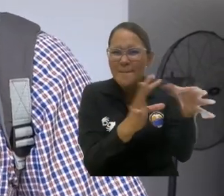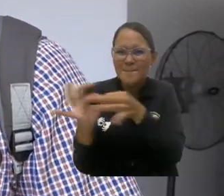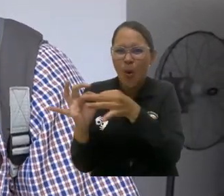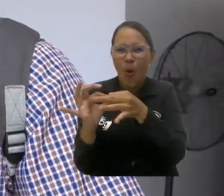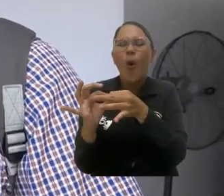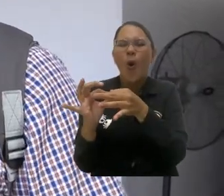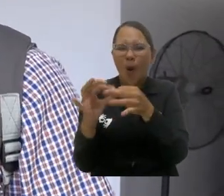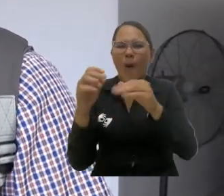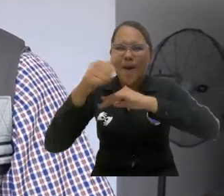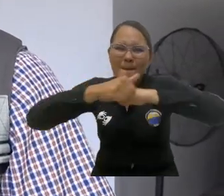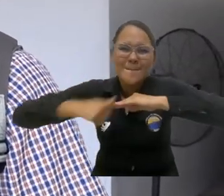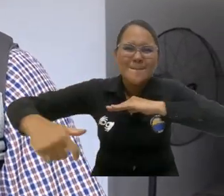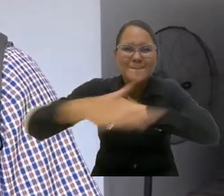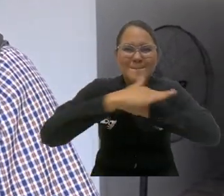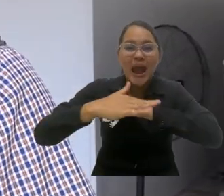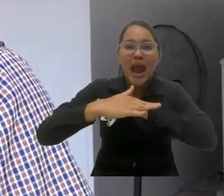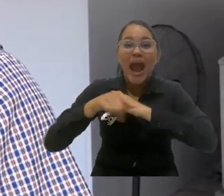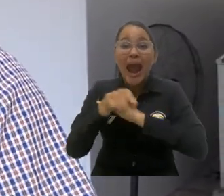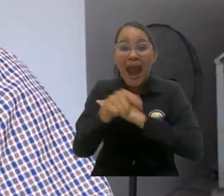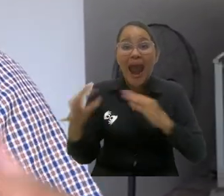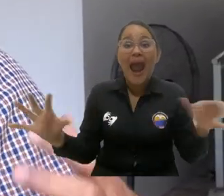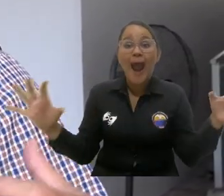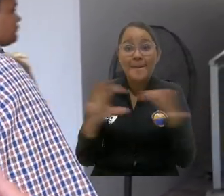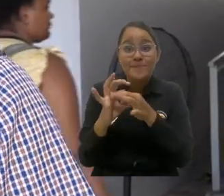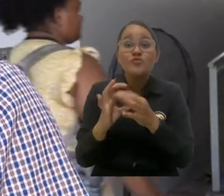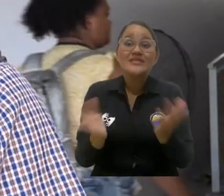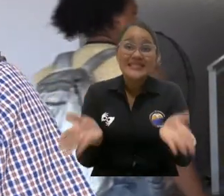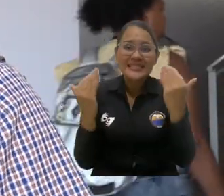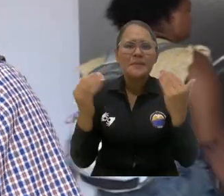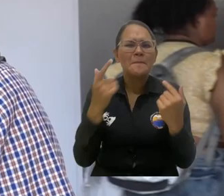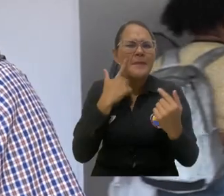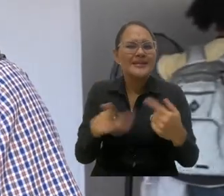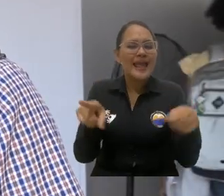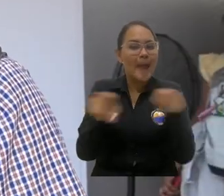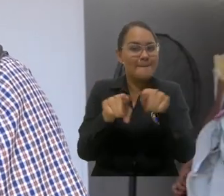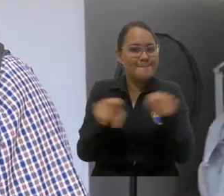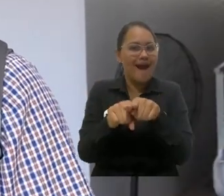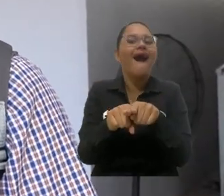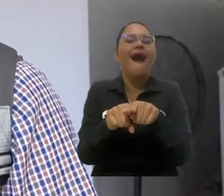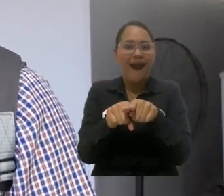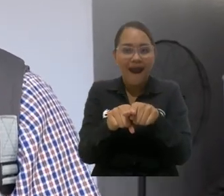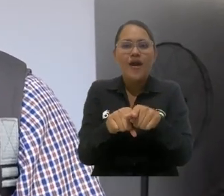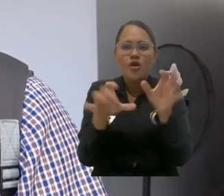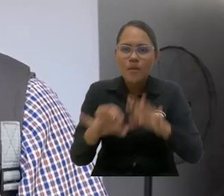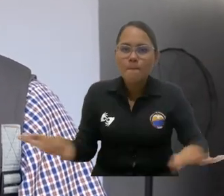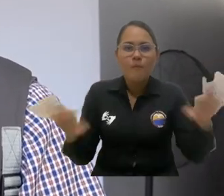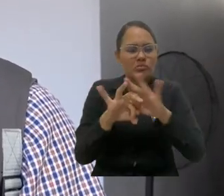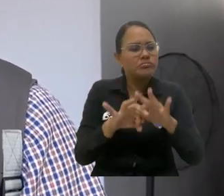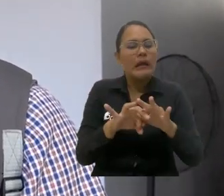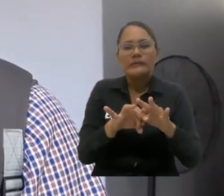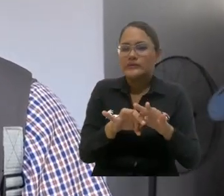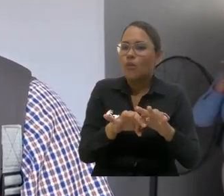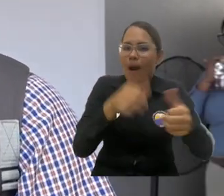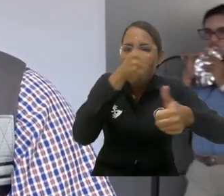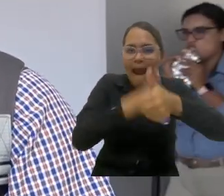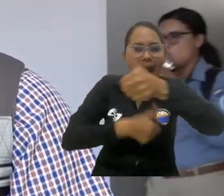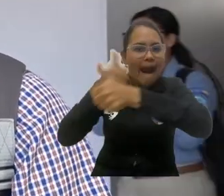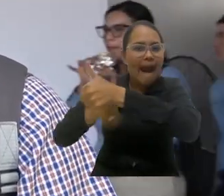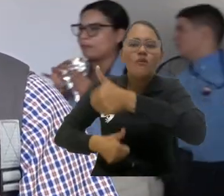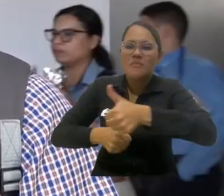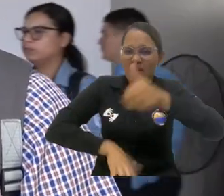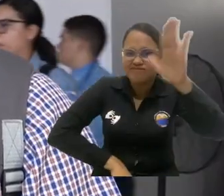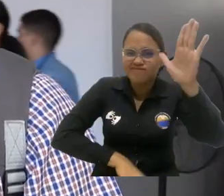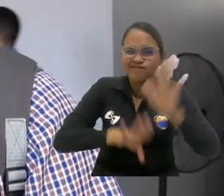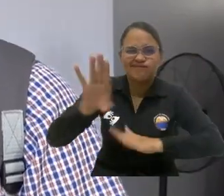Esperemos que como hermanos que son, cada uno en su campo desarrolle sus potencialidades y sobre